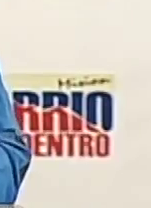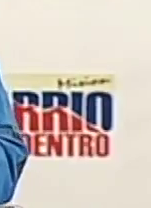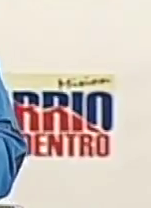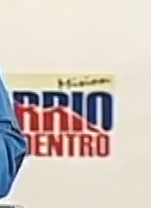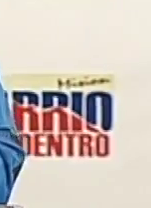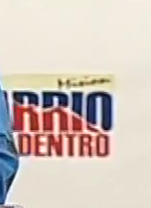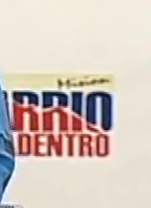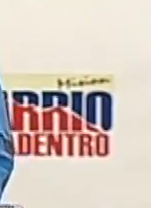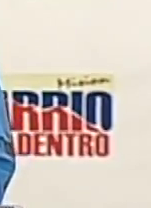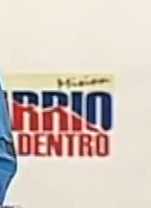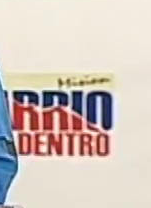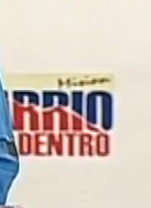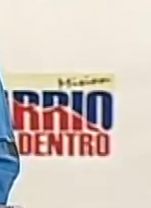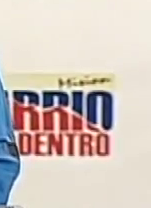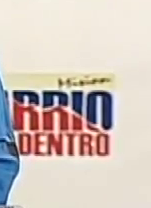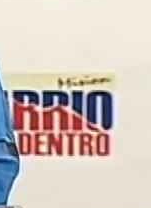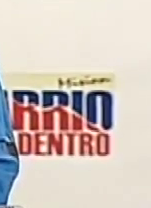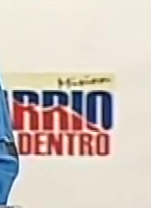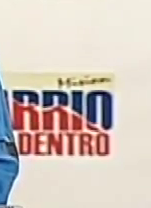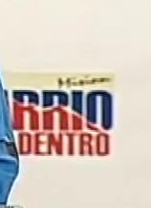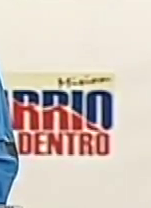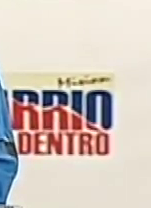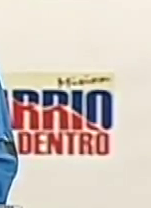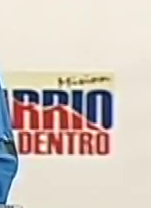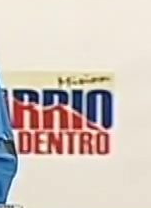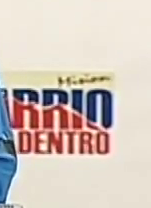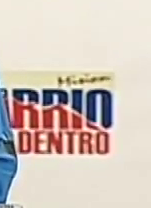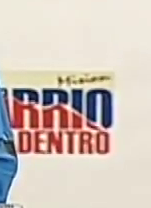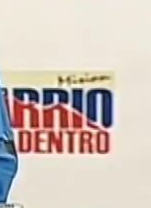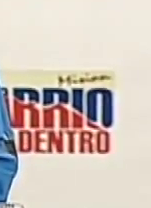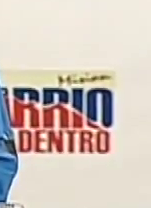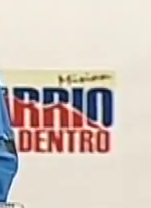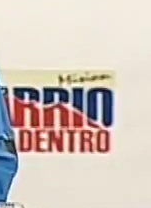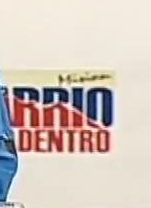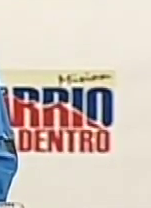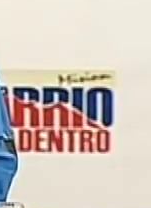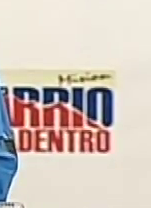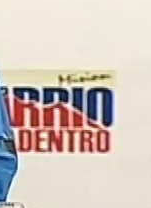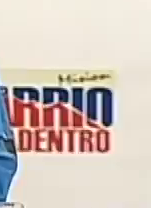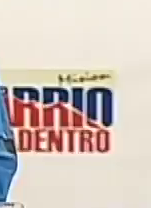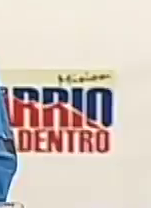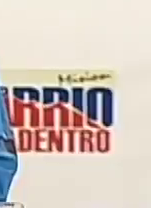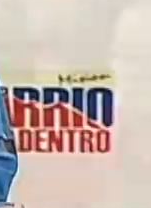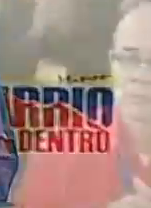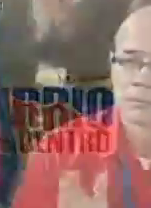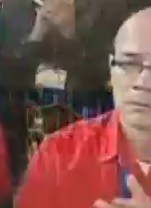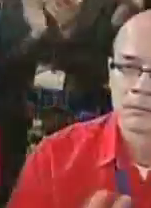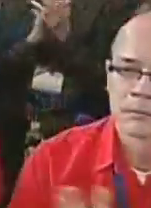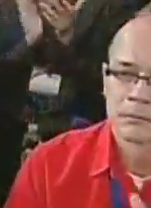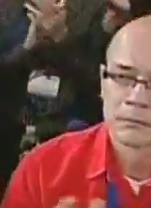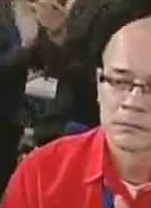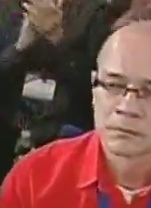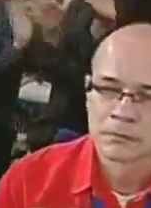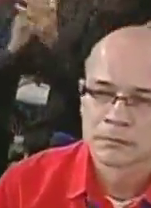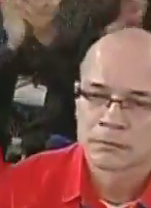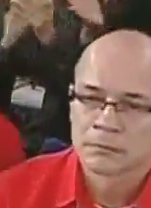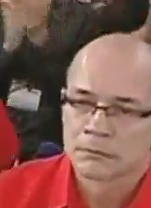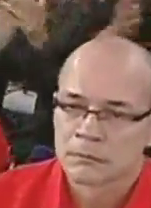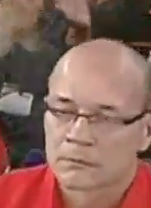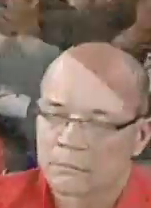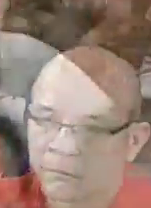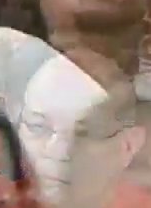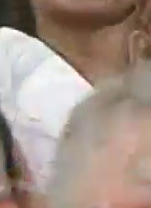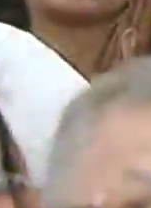alto mando de la salud. De este Congreso Revolucionario debe surgir un alto mando de la salud pública que integre todas